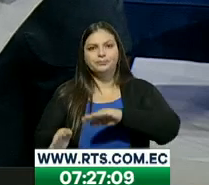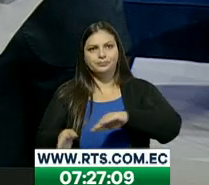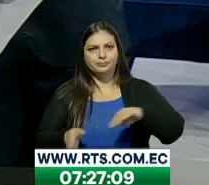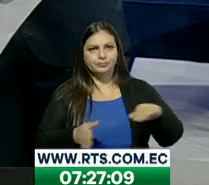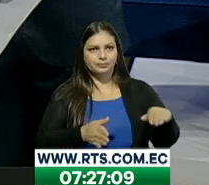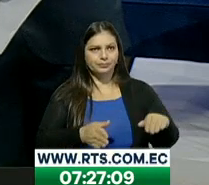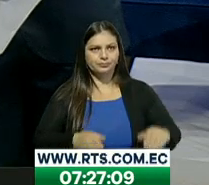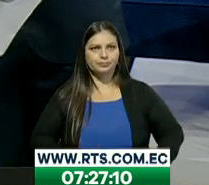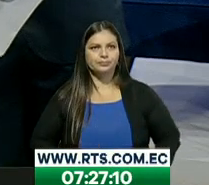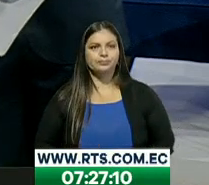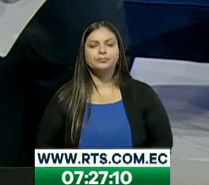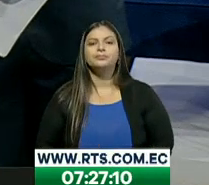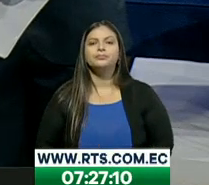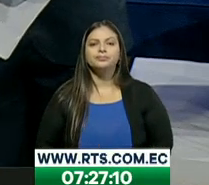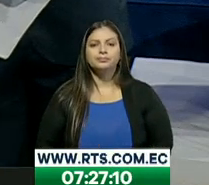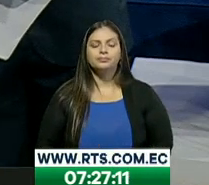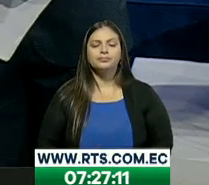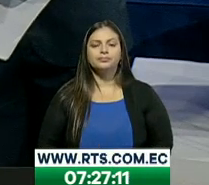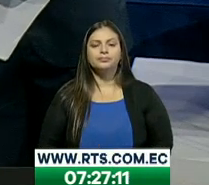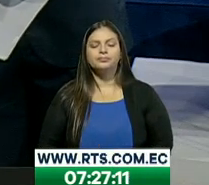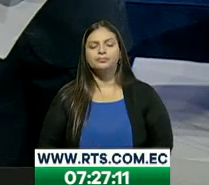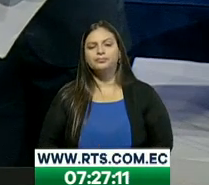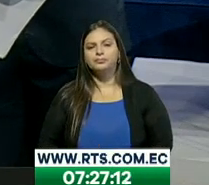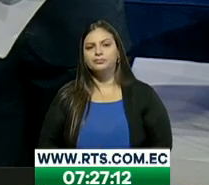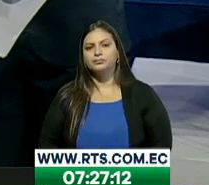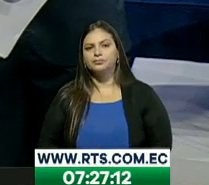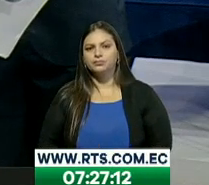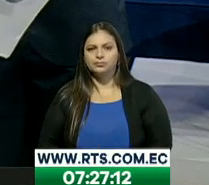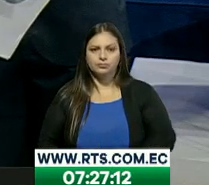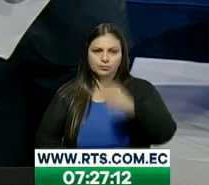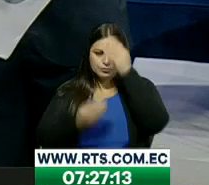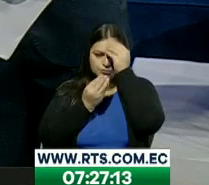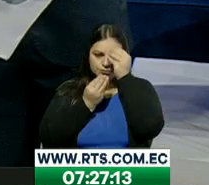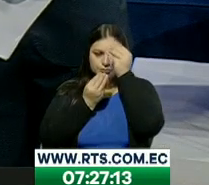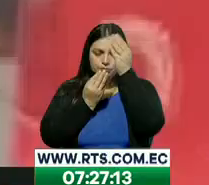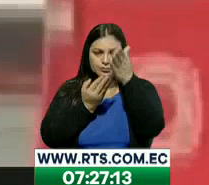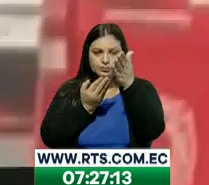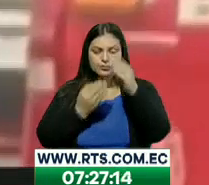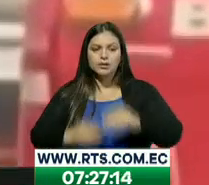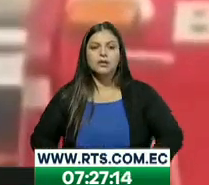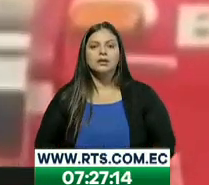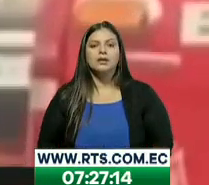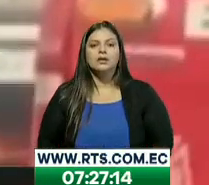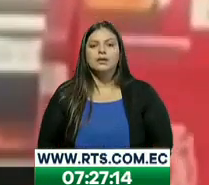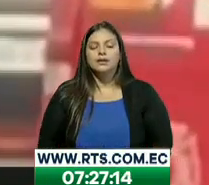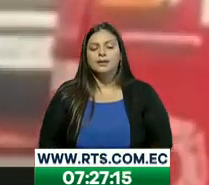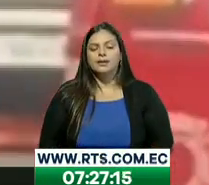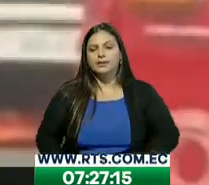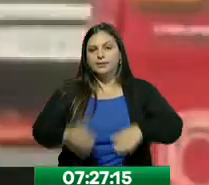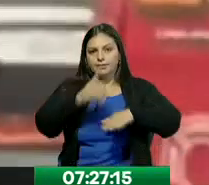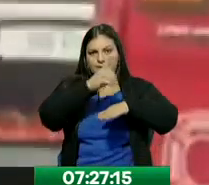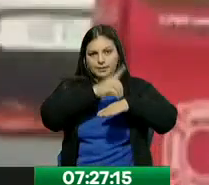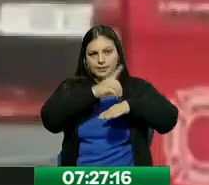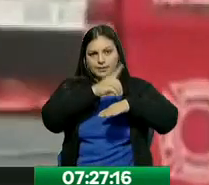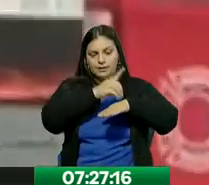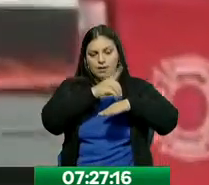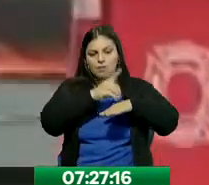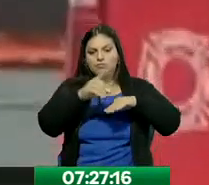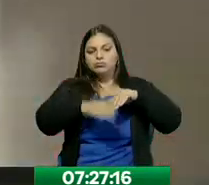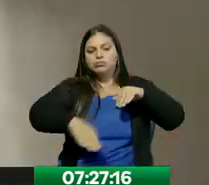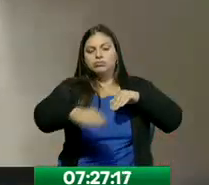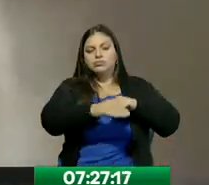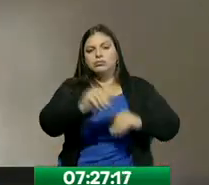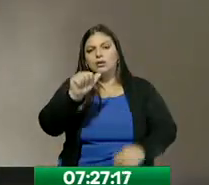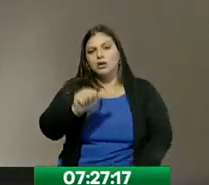no desconocidas, se incendió un vehículo en la avenida León Febres Cordero, cerca de La Aurora, en el cantón Daule. Hasta el